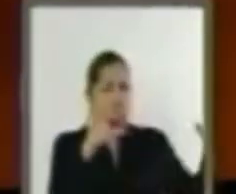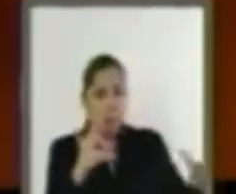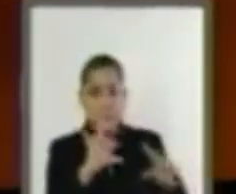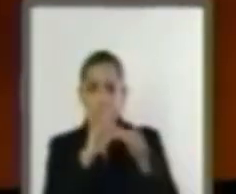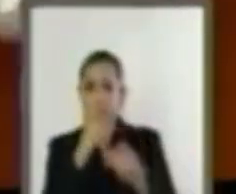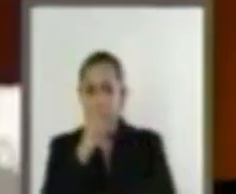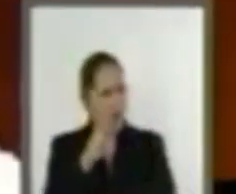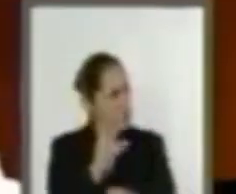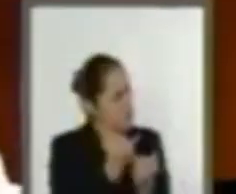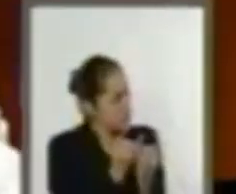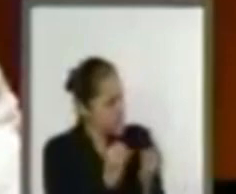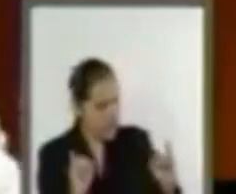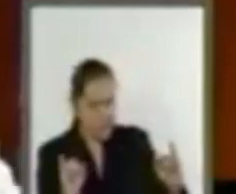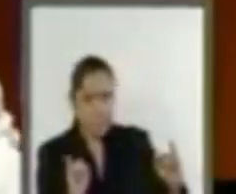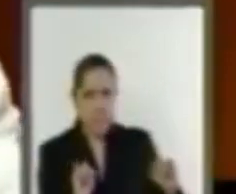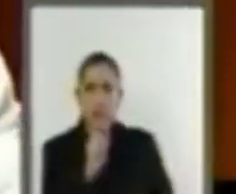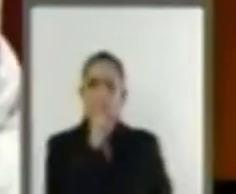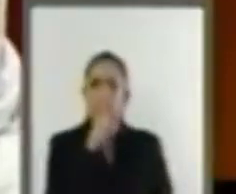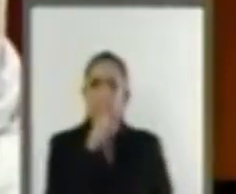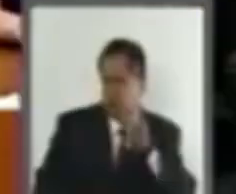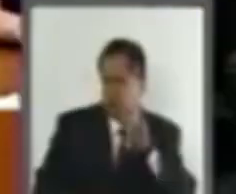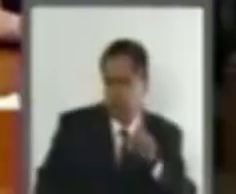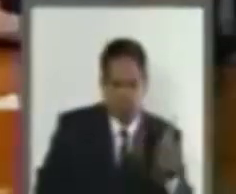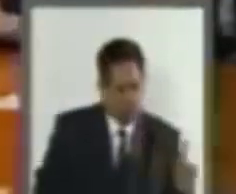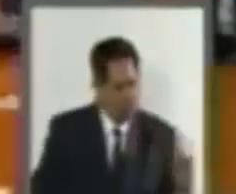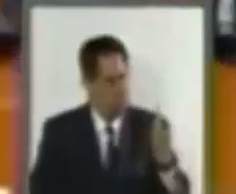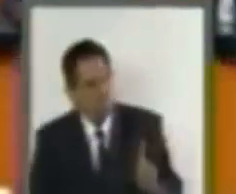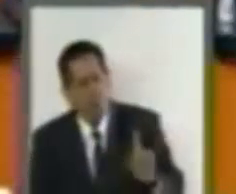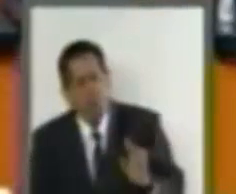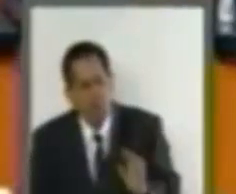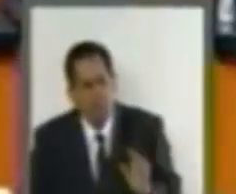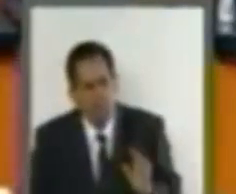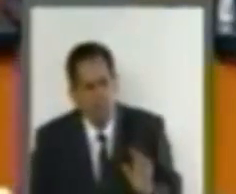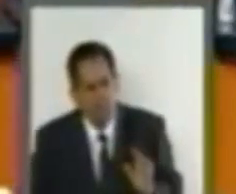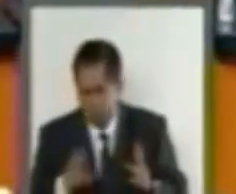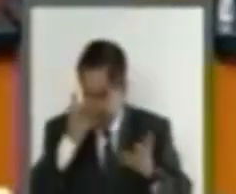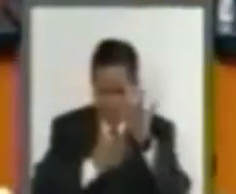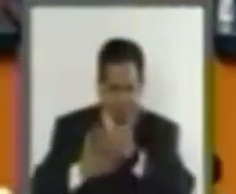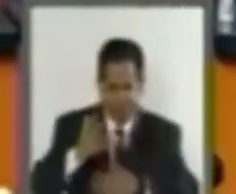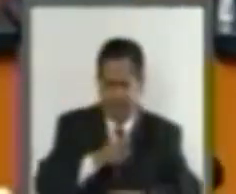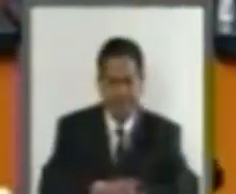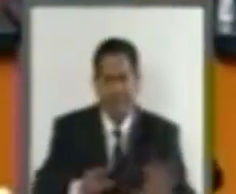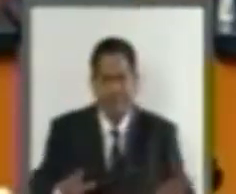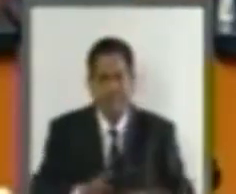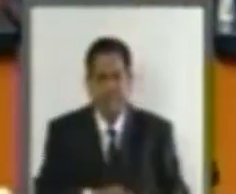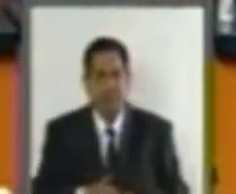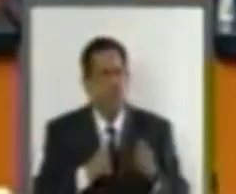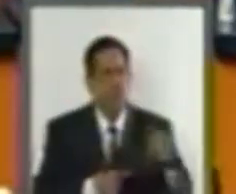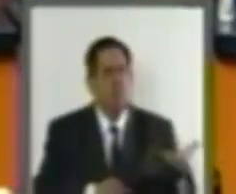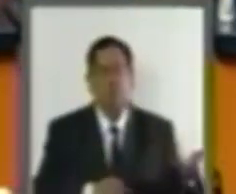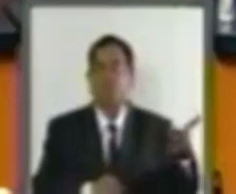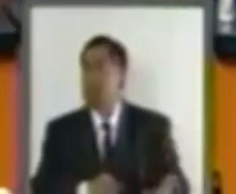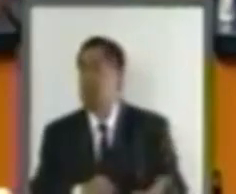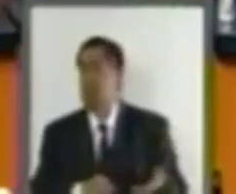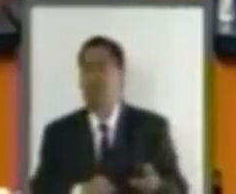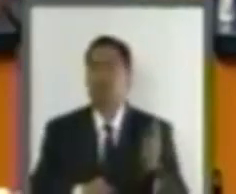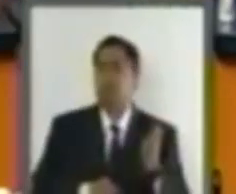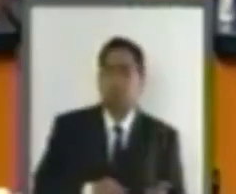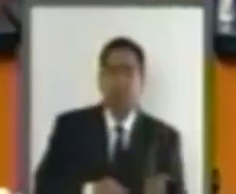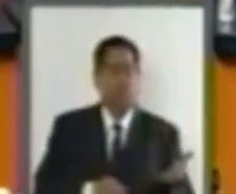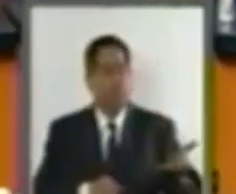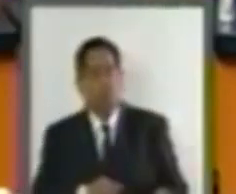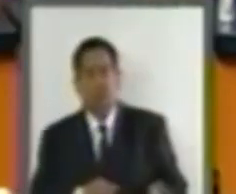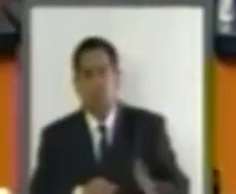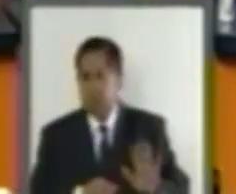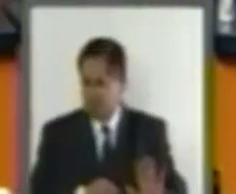avance en la emisión de esta ley secundaria fue la Cámara de Diputados en el año 2014, y